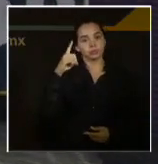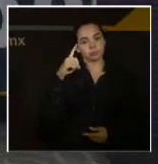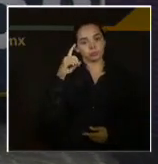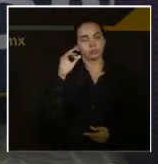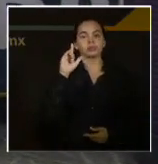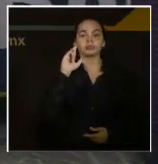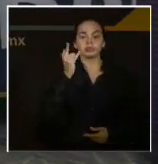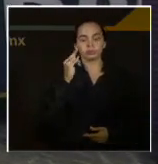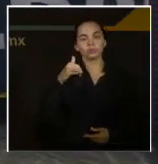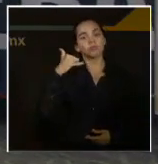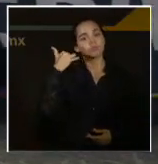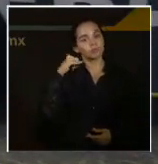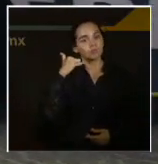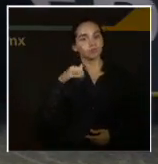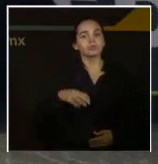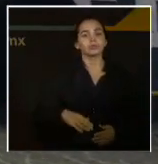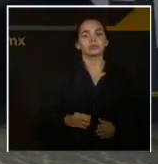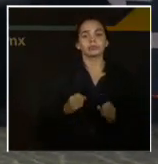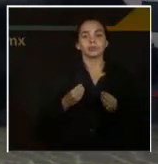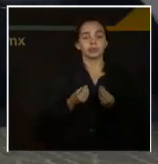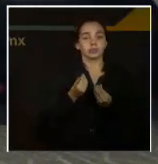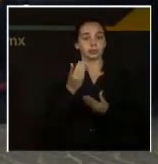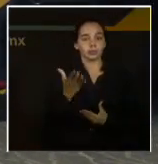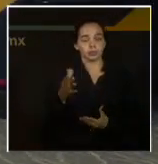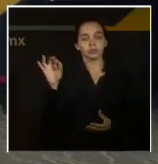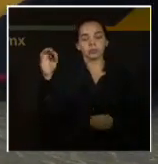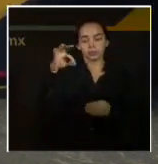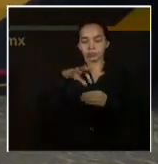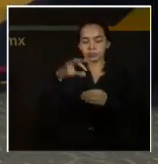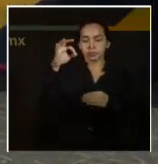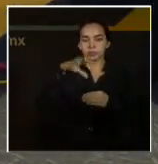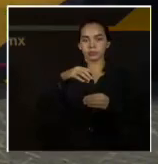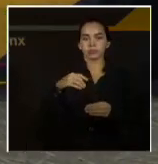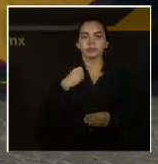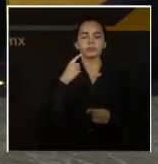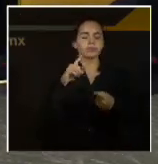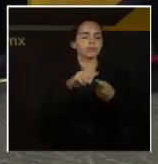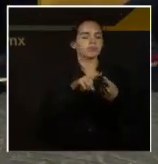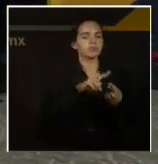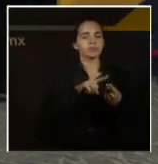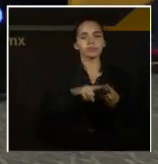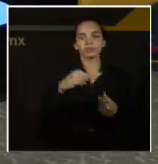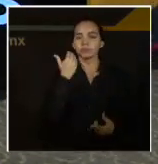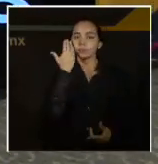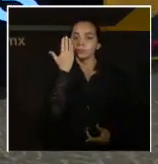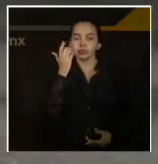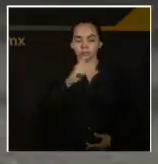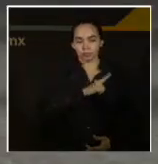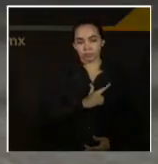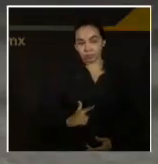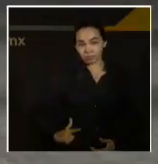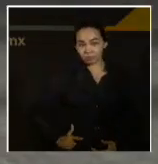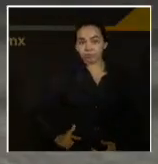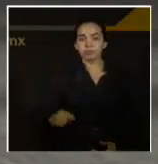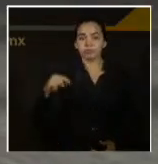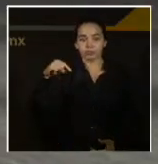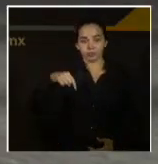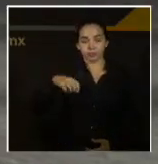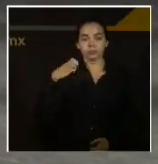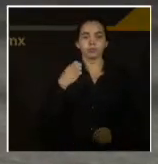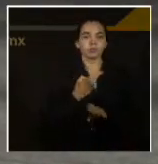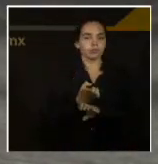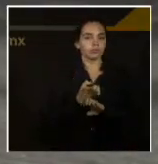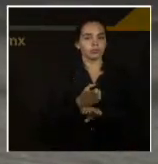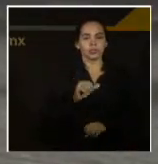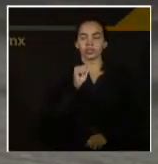los yucatecos van a salir a votar para elegir a quien quieren como gobernador de su estado. Por supuesto que aquí nadie